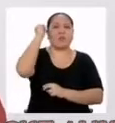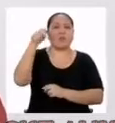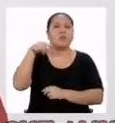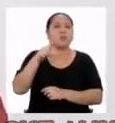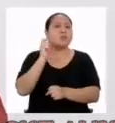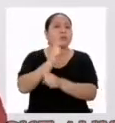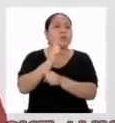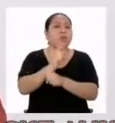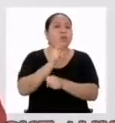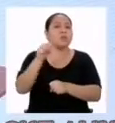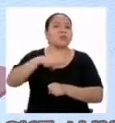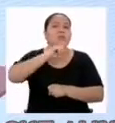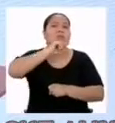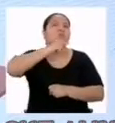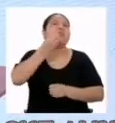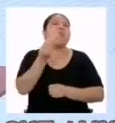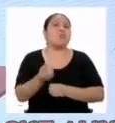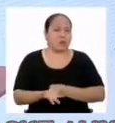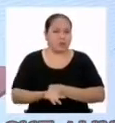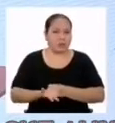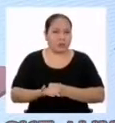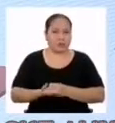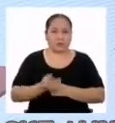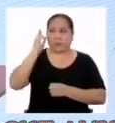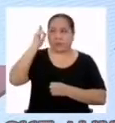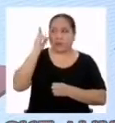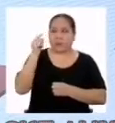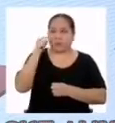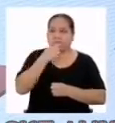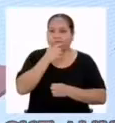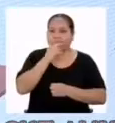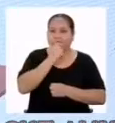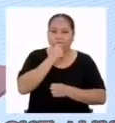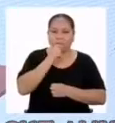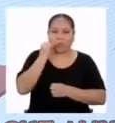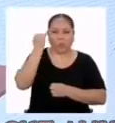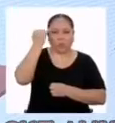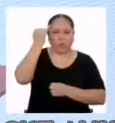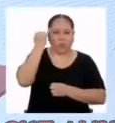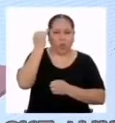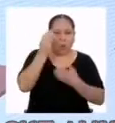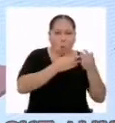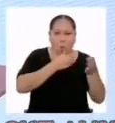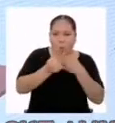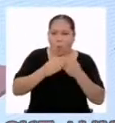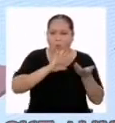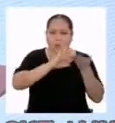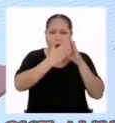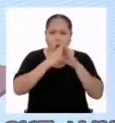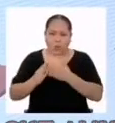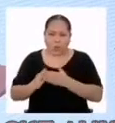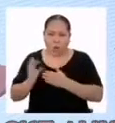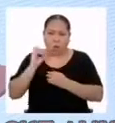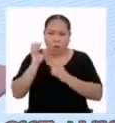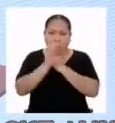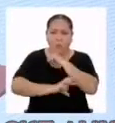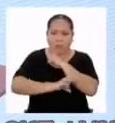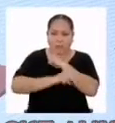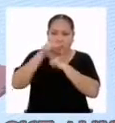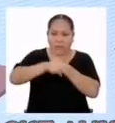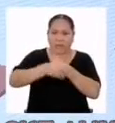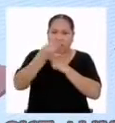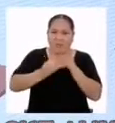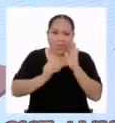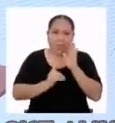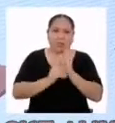de las mujeres? Profesora, imagino que cualquier comunidad o país que busque desarrollarse necesitará que